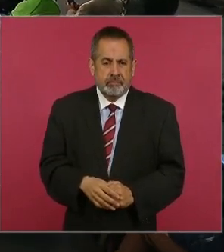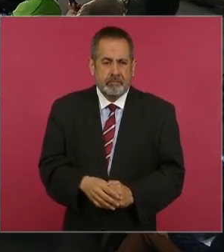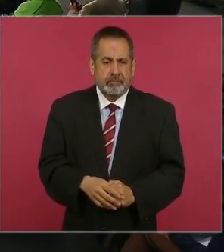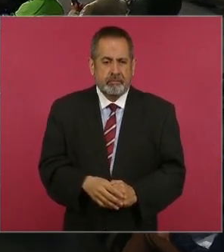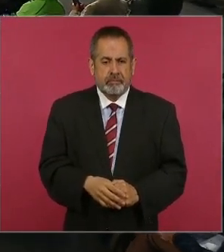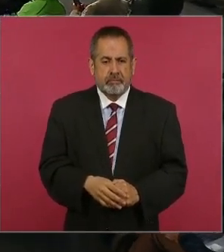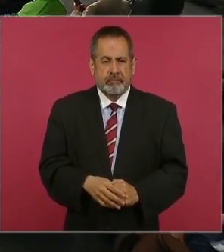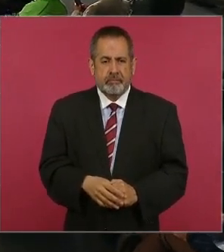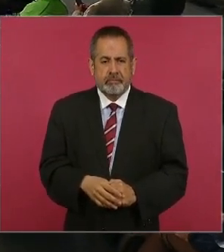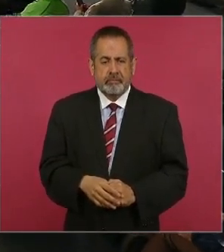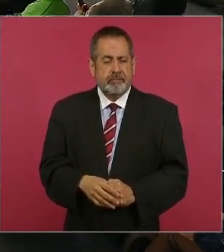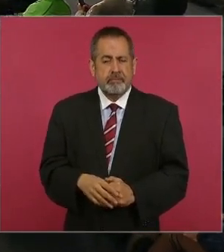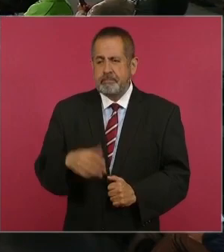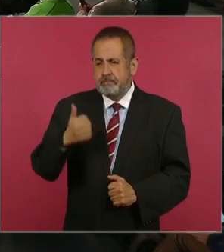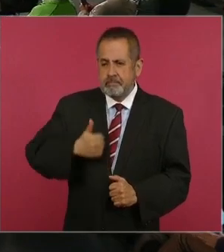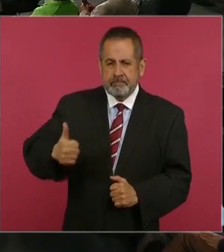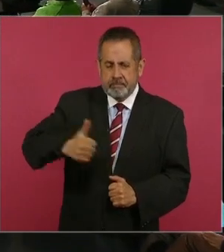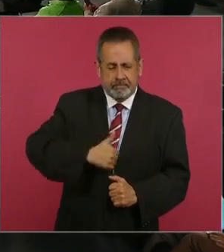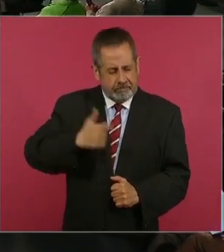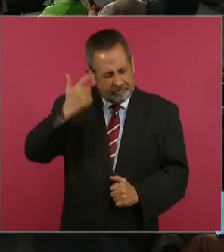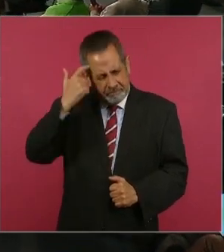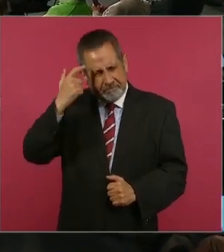tiene su